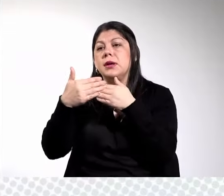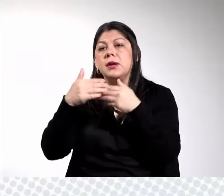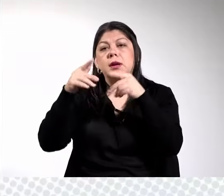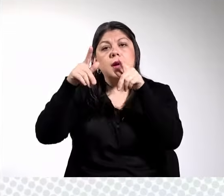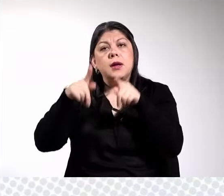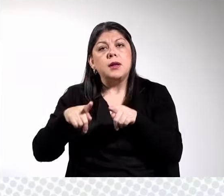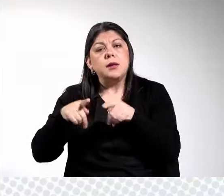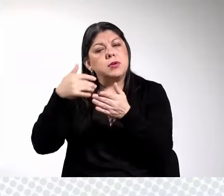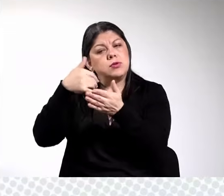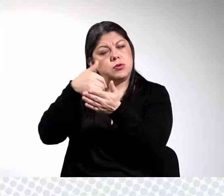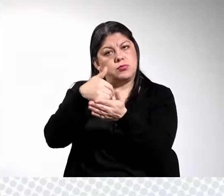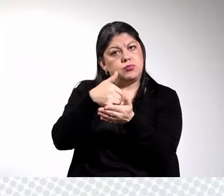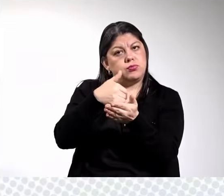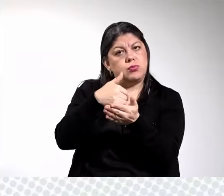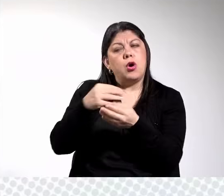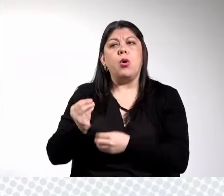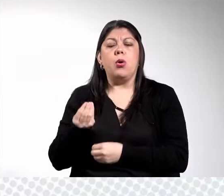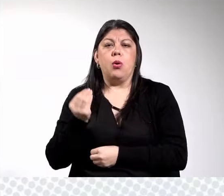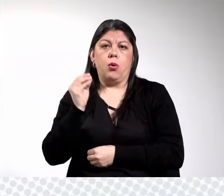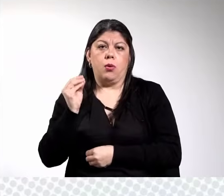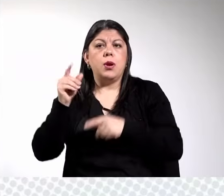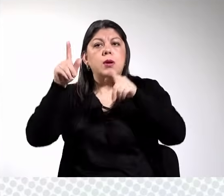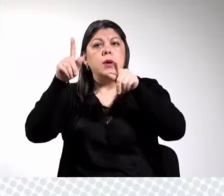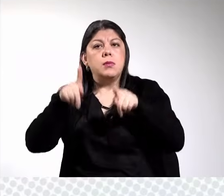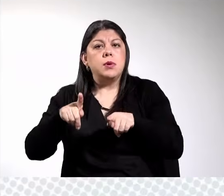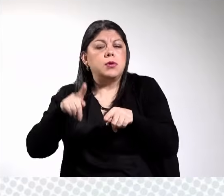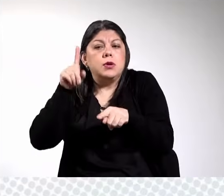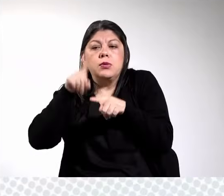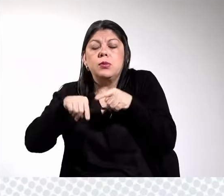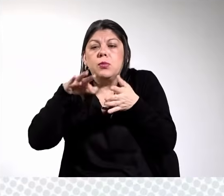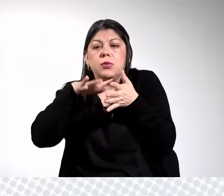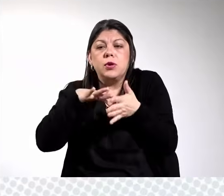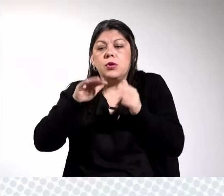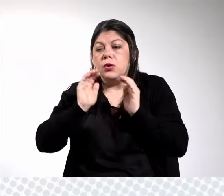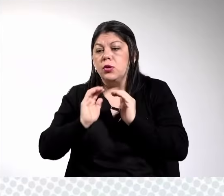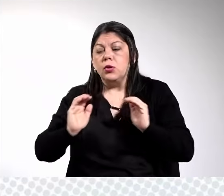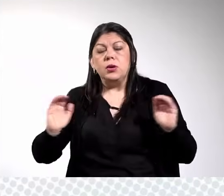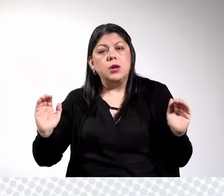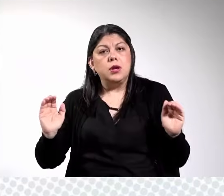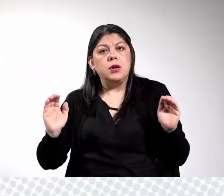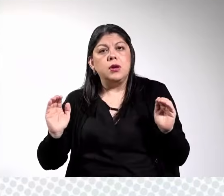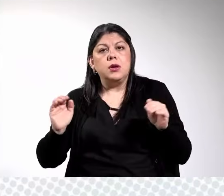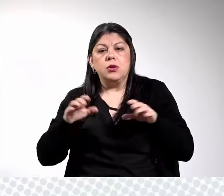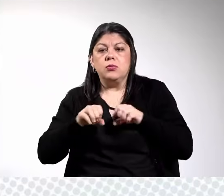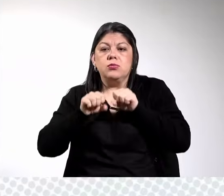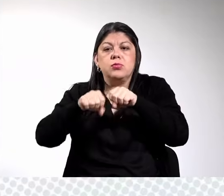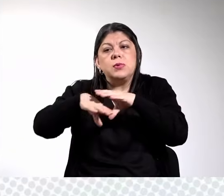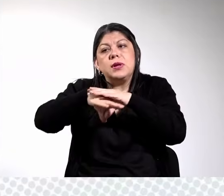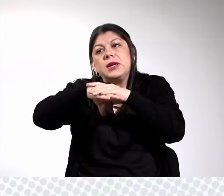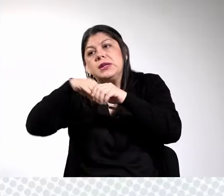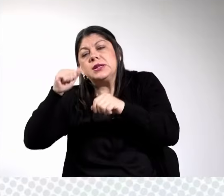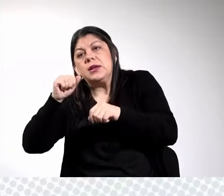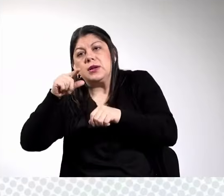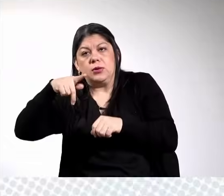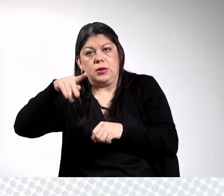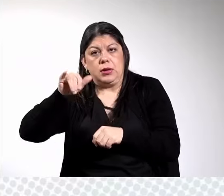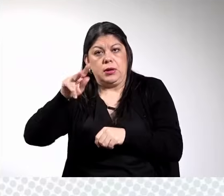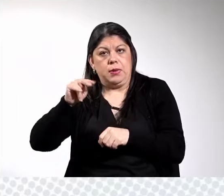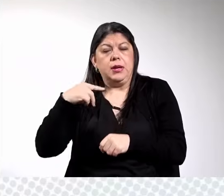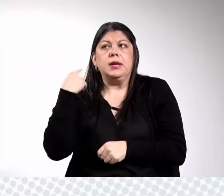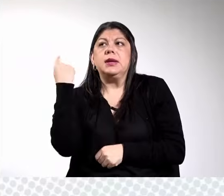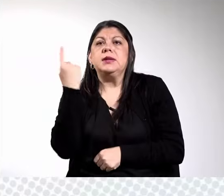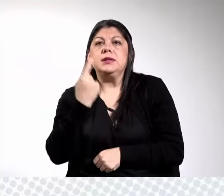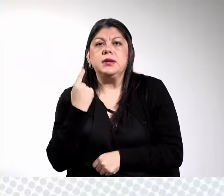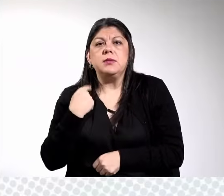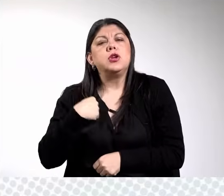personas en vulnerabilidad, jóvenes, personas que no han podido estudiar, niños, bueno, egresados de PANI, siempre, porque